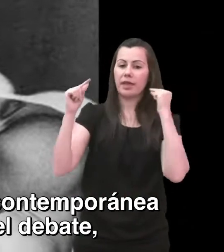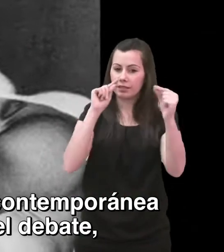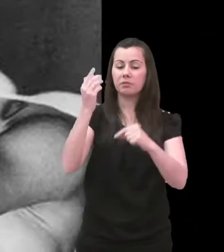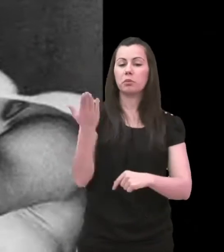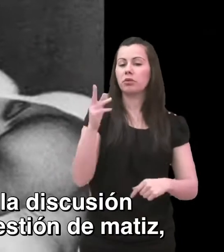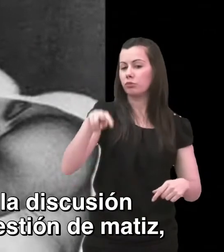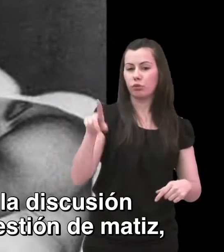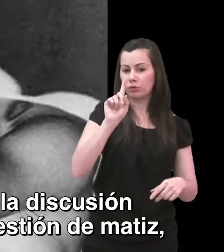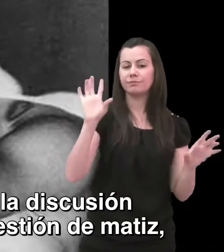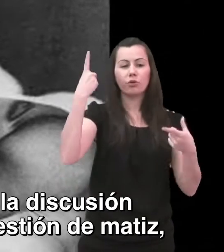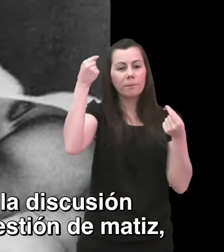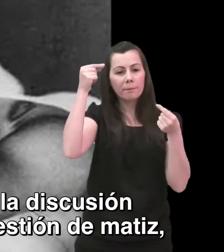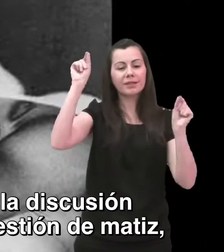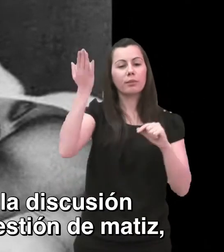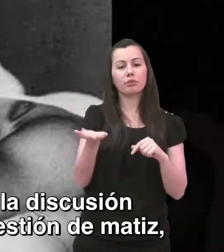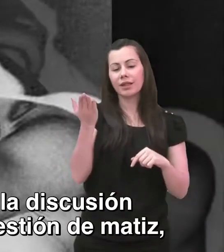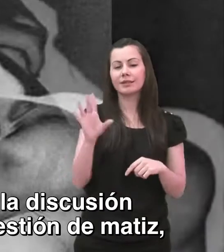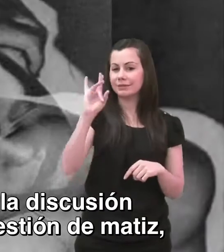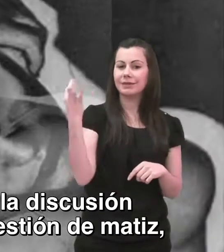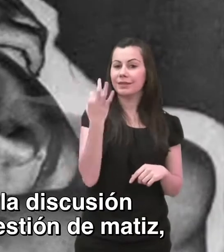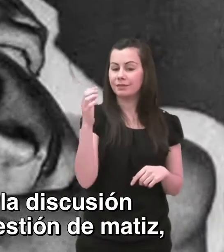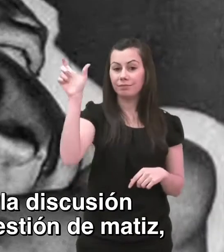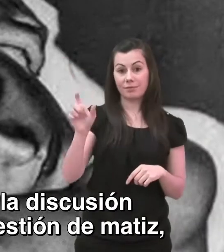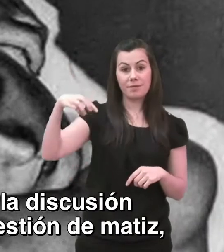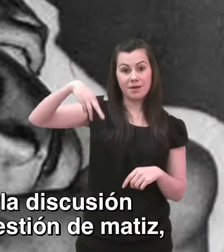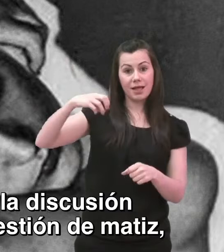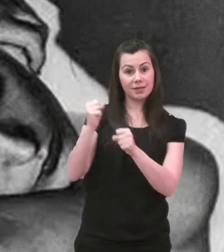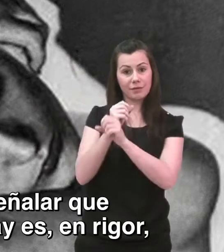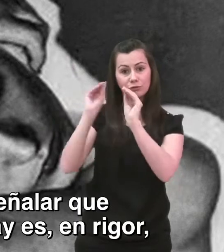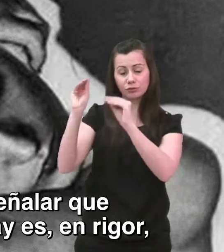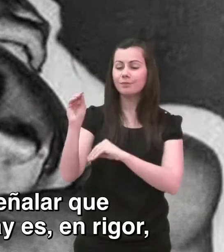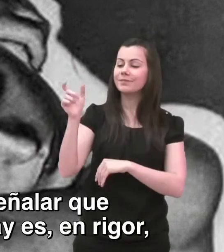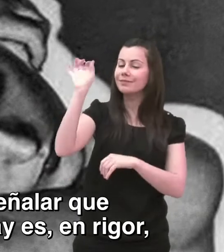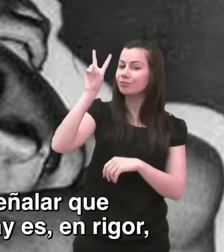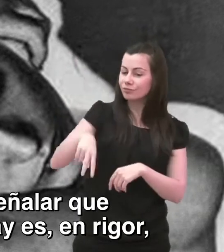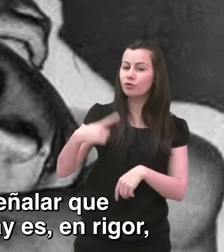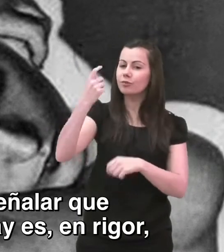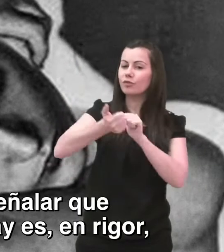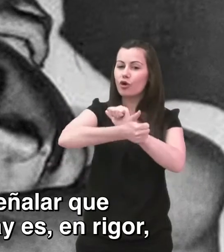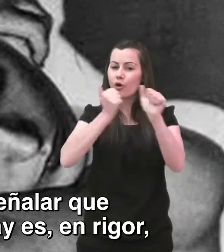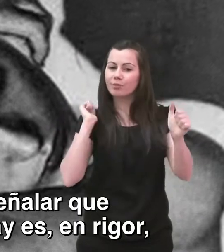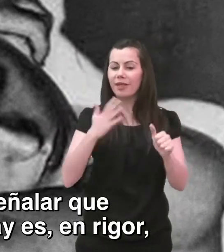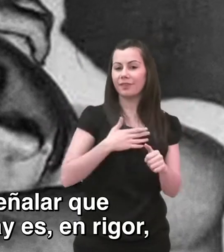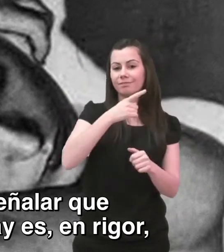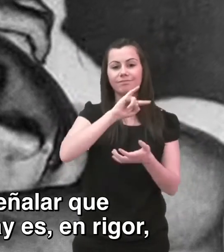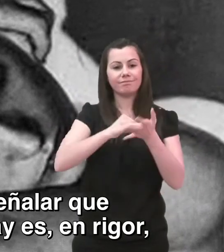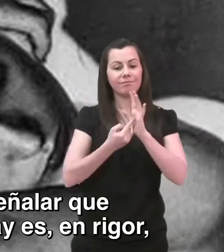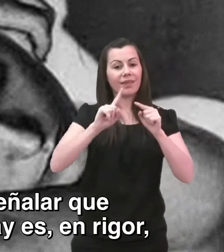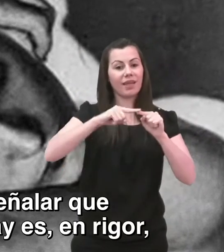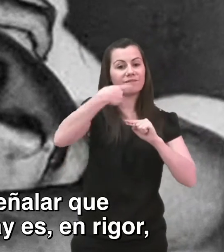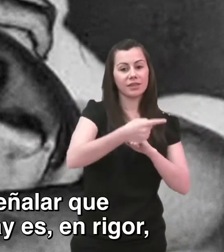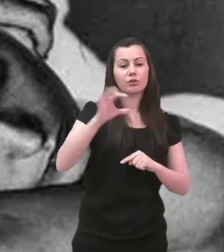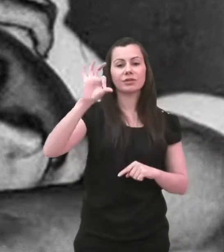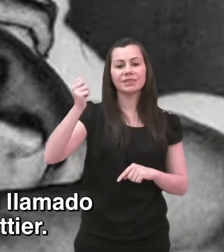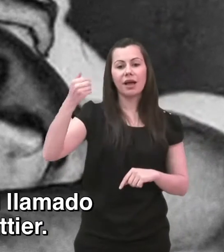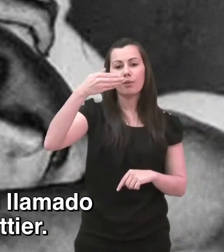el debate por considerar que la discusión no es más que una cuestión de matiz, no está de más señalar que lo que realiza Man Ray